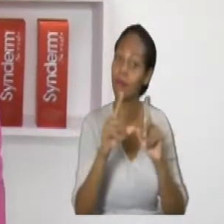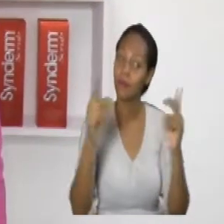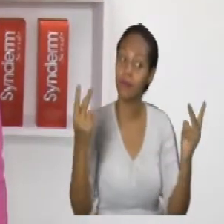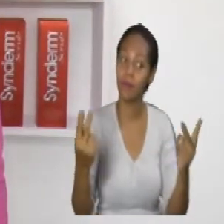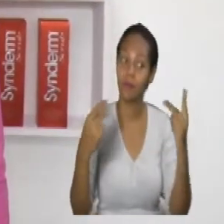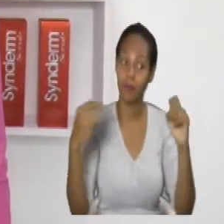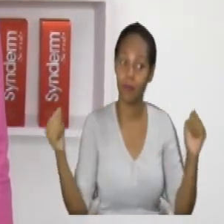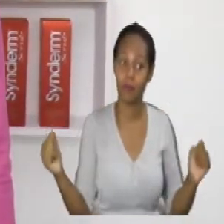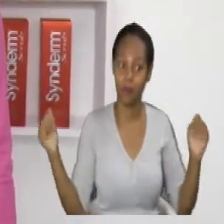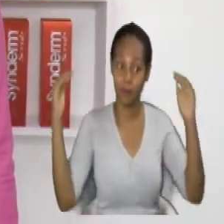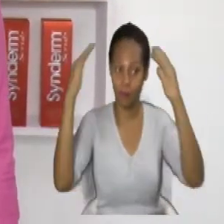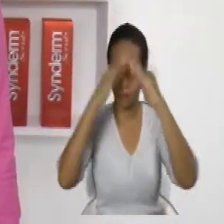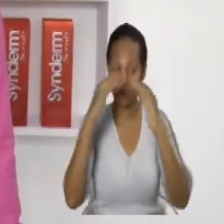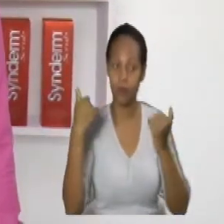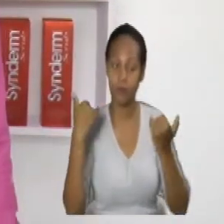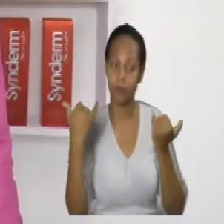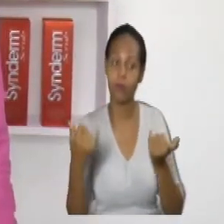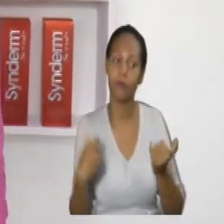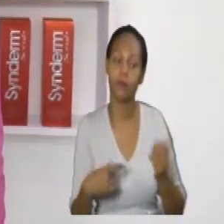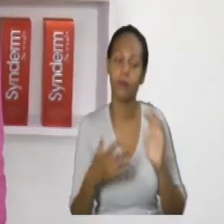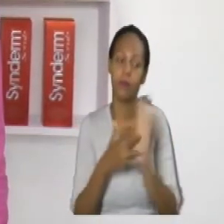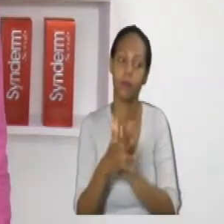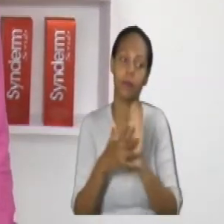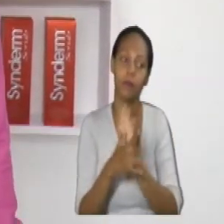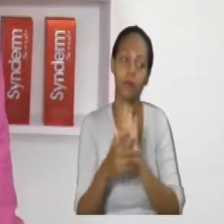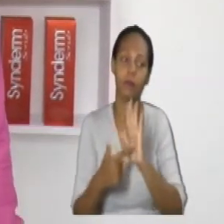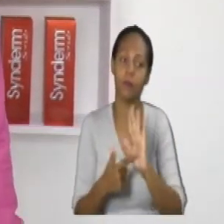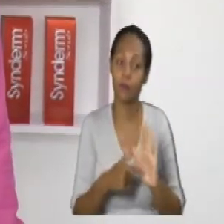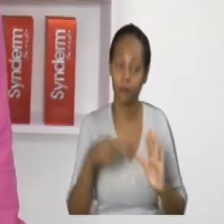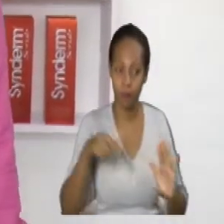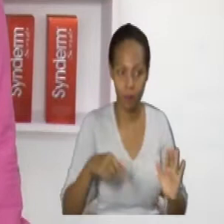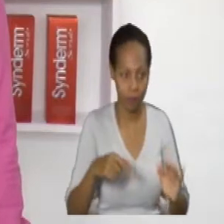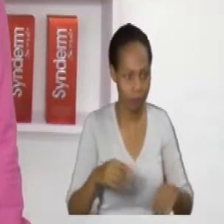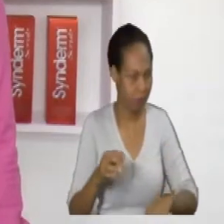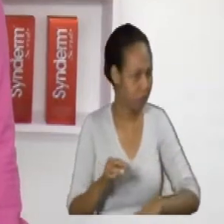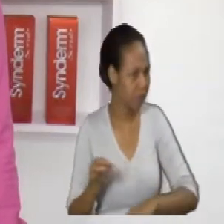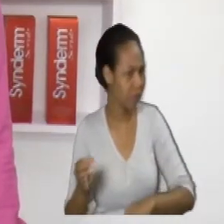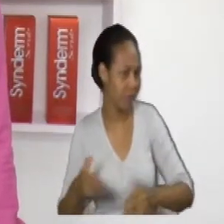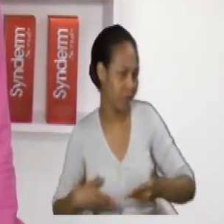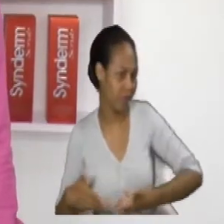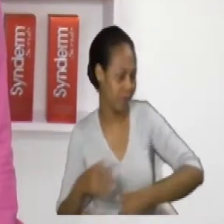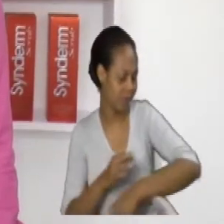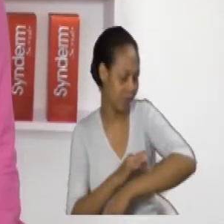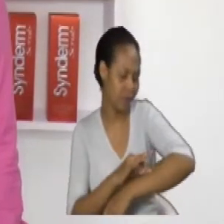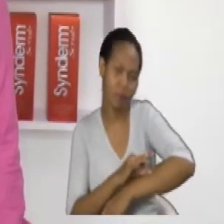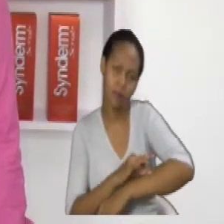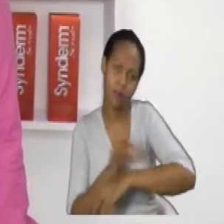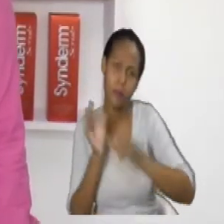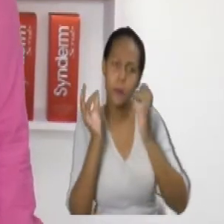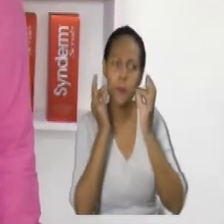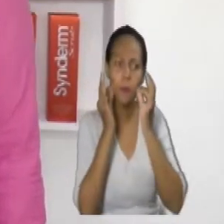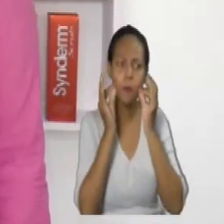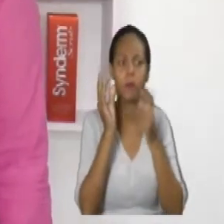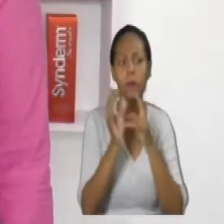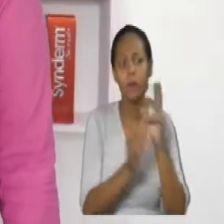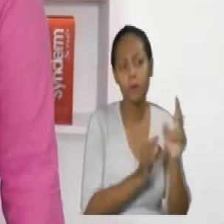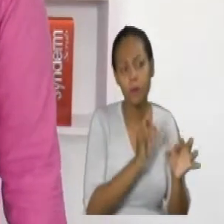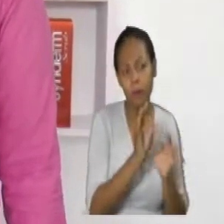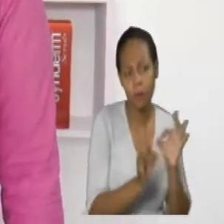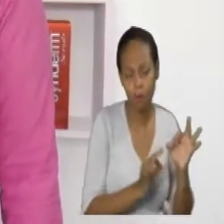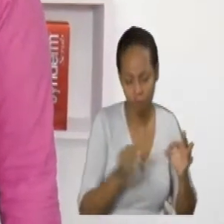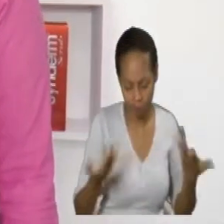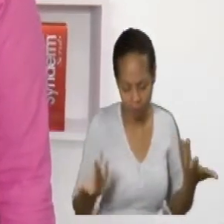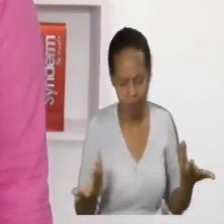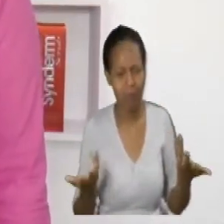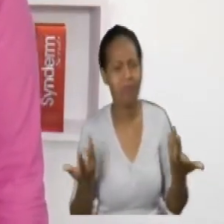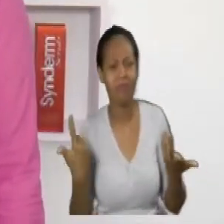comentar los productos que se venden en esta tienda dermatológica. Hace muchos años, con una